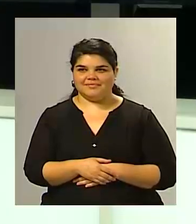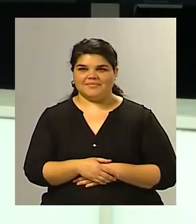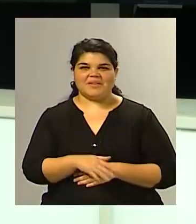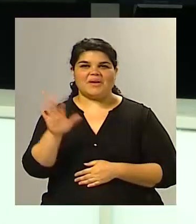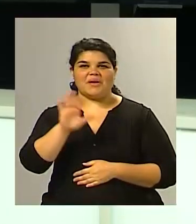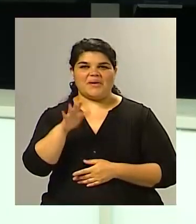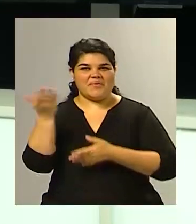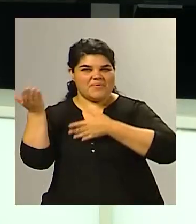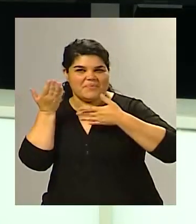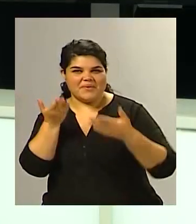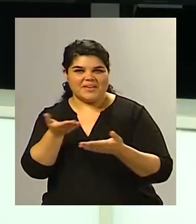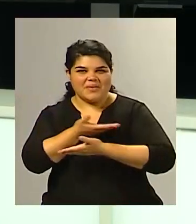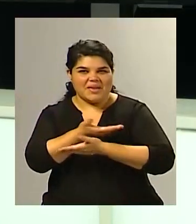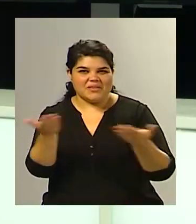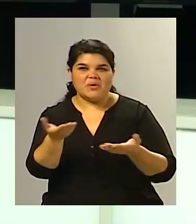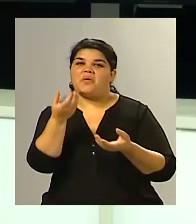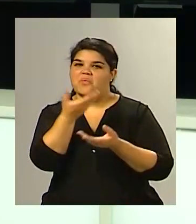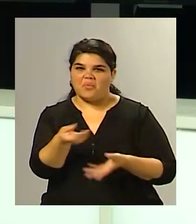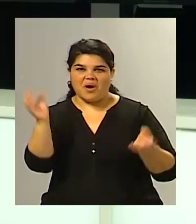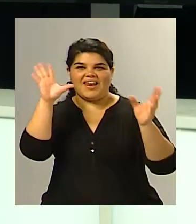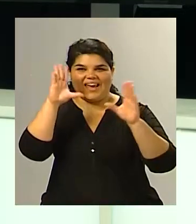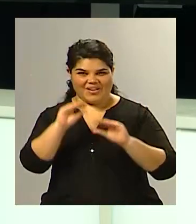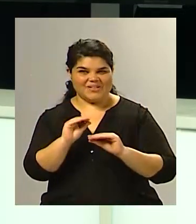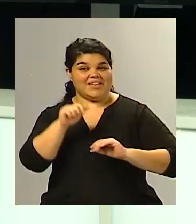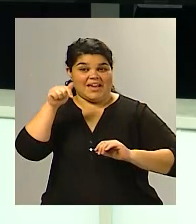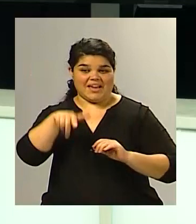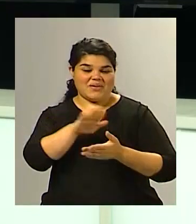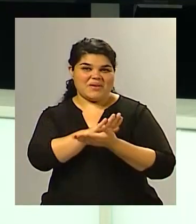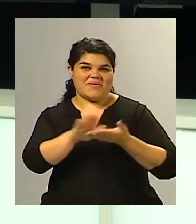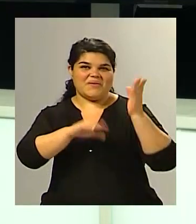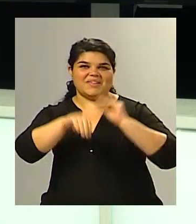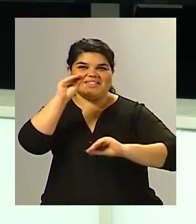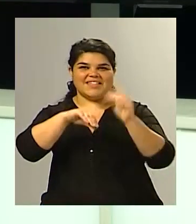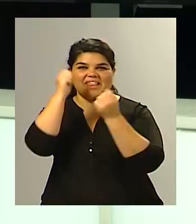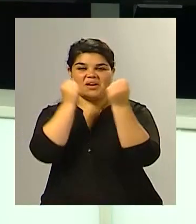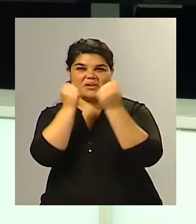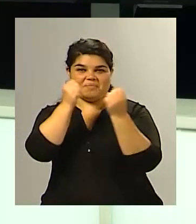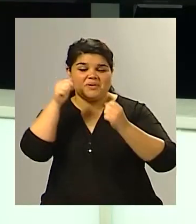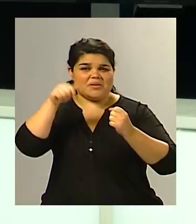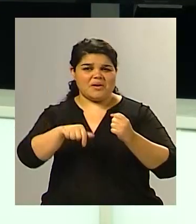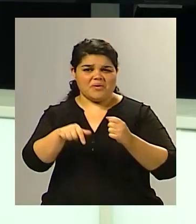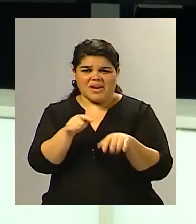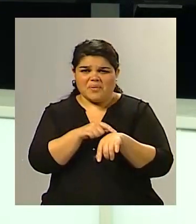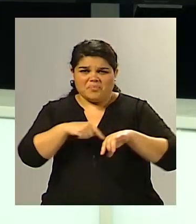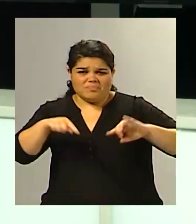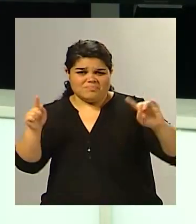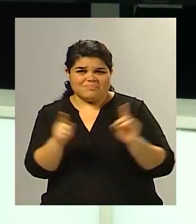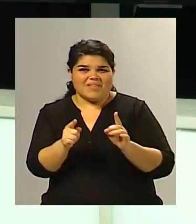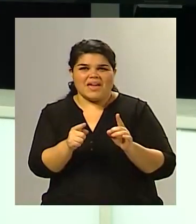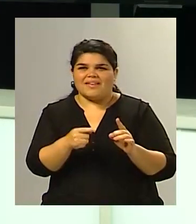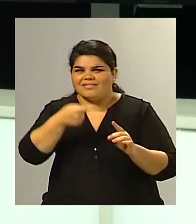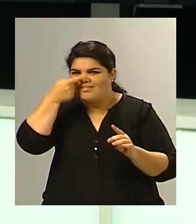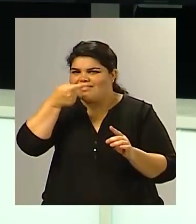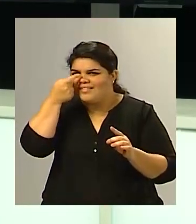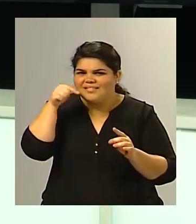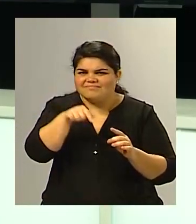¿Qué tal? Bienvenidas, bienvenidos. Buenas noches aquí a Chat Económico. Estamos por compartir unos minutos muy interesantes porque vamos a